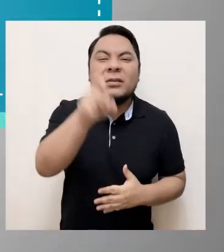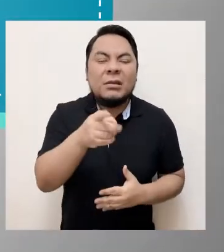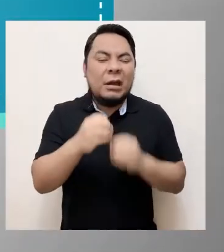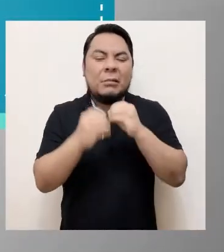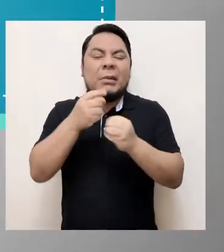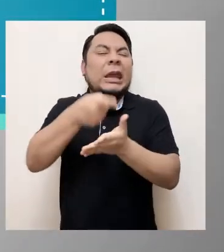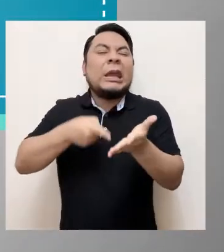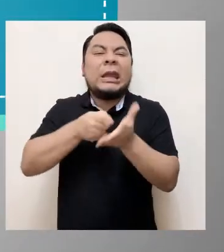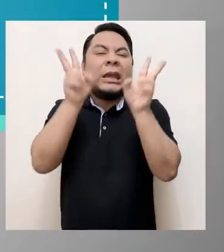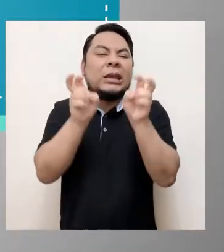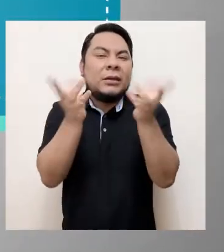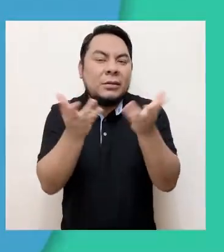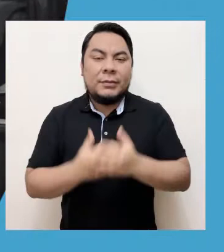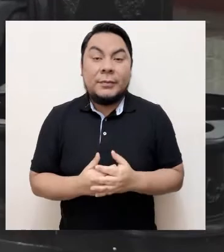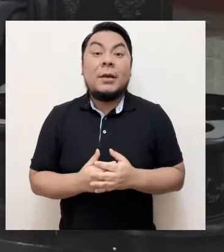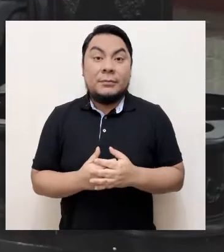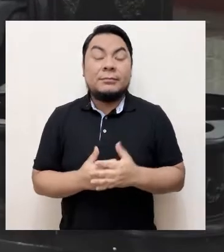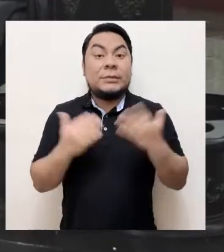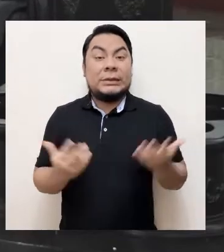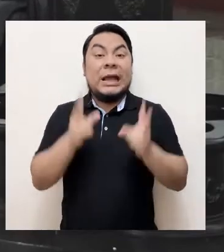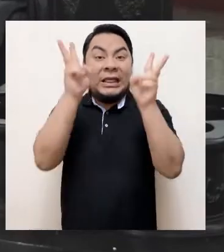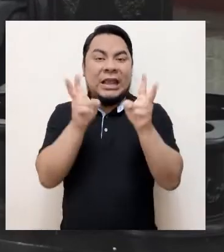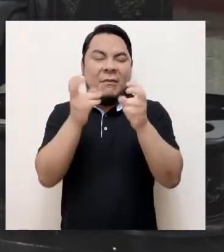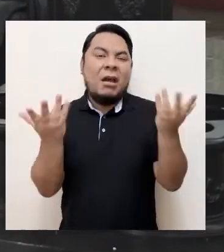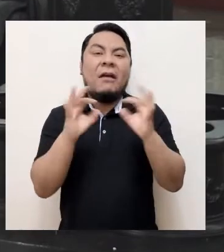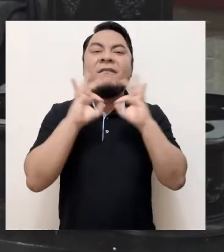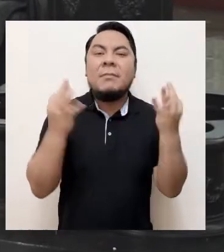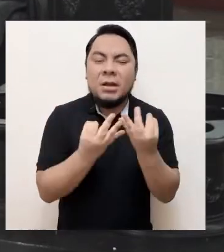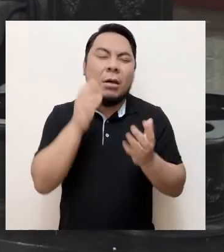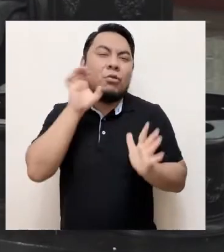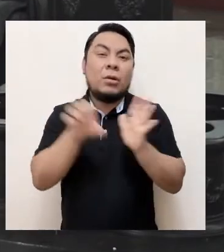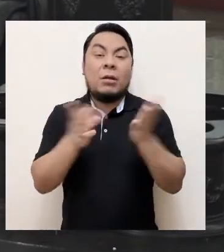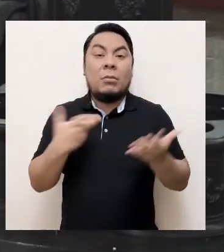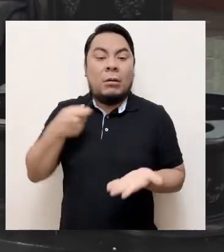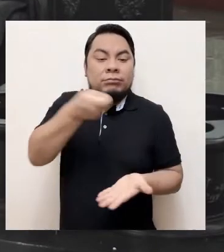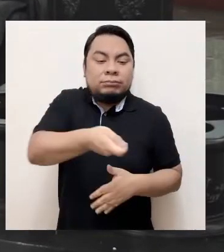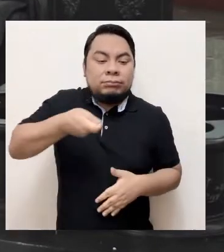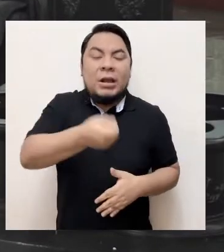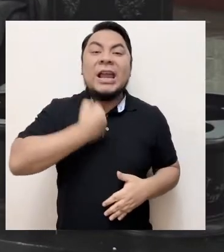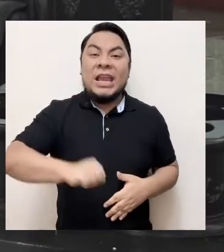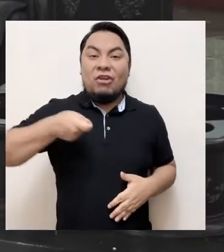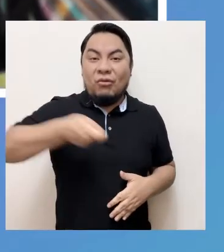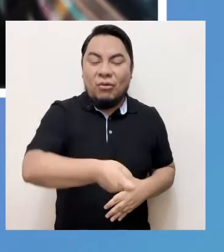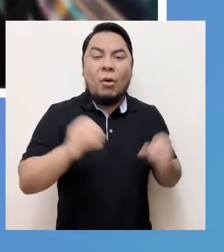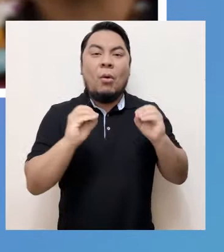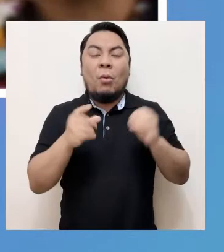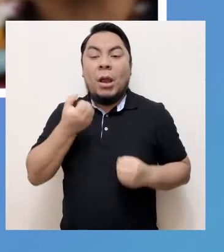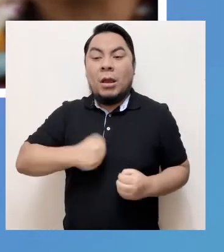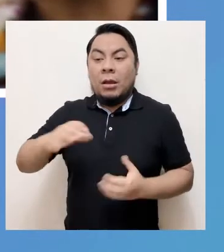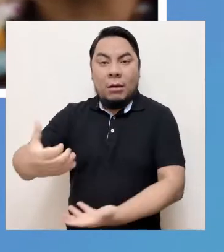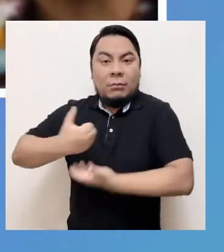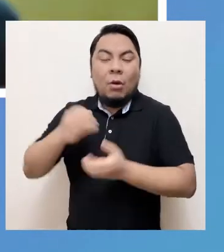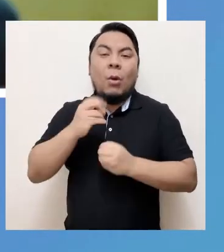¿Qué puedes conciliar? En temas de familia podemos conciliar lo que es pensión de alimentos, tenencia